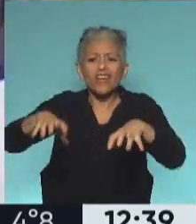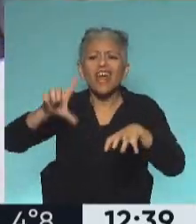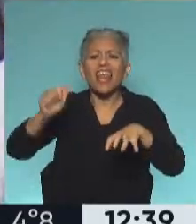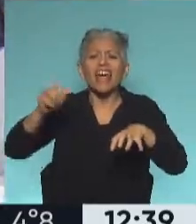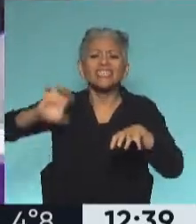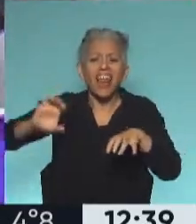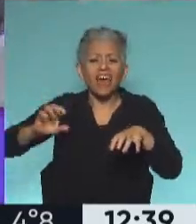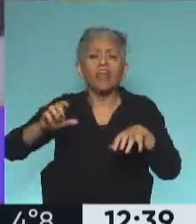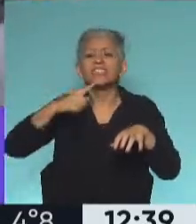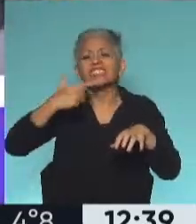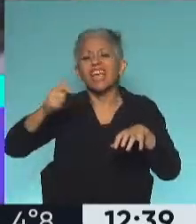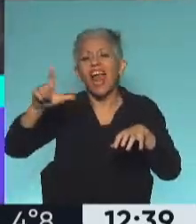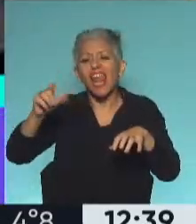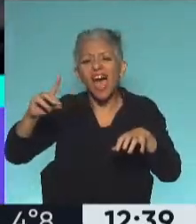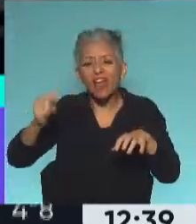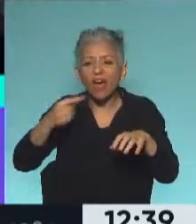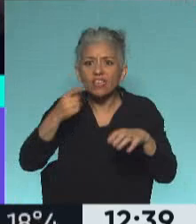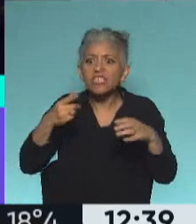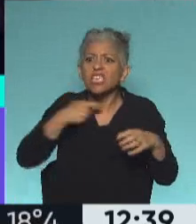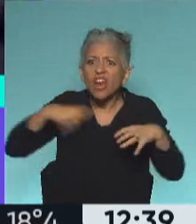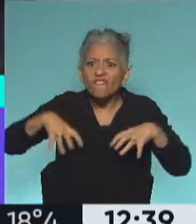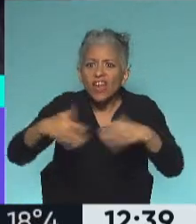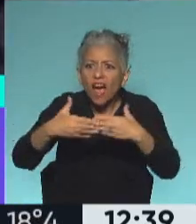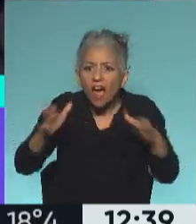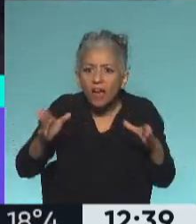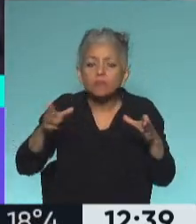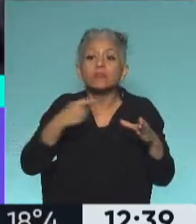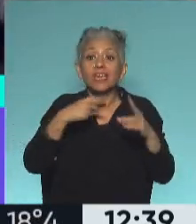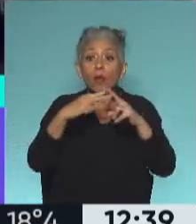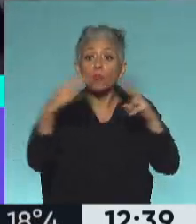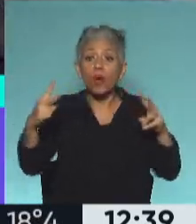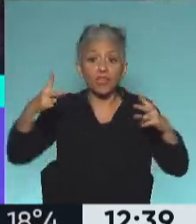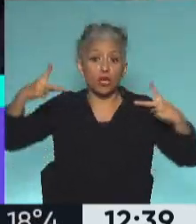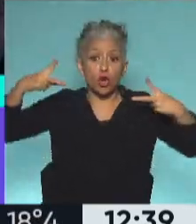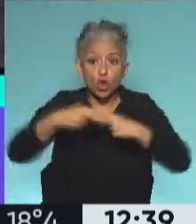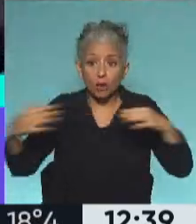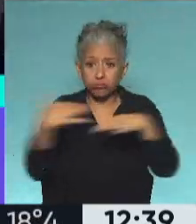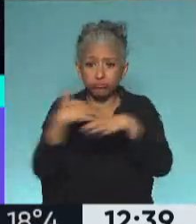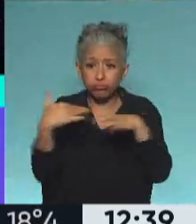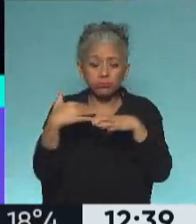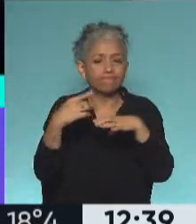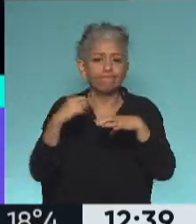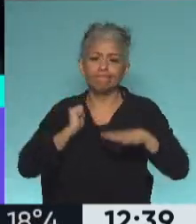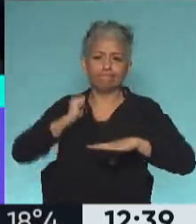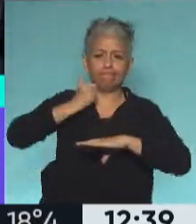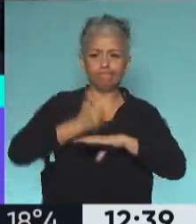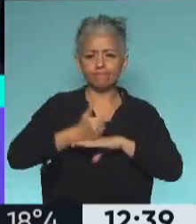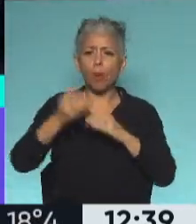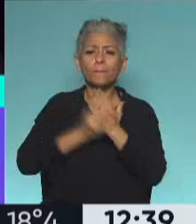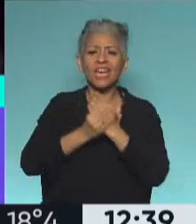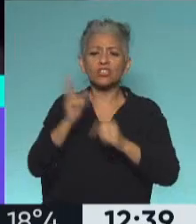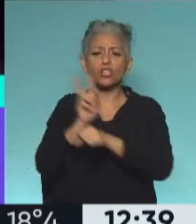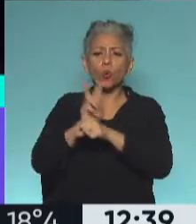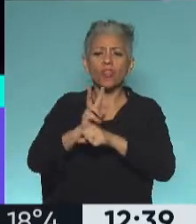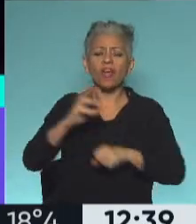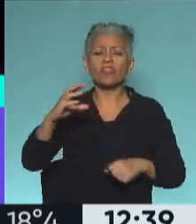reapertura de la feria. Intentaban cortar el tránsito en el puente La Noria e intervino el ministro de Seguridad de la provincia de